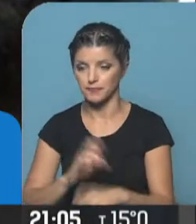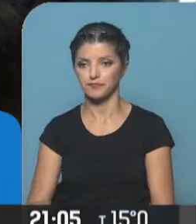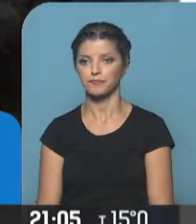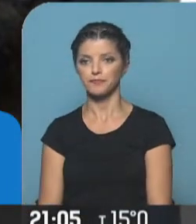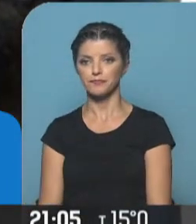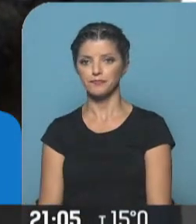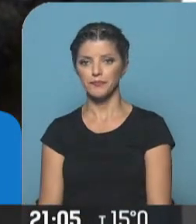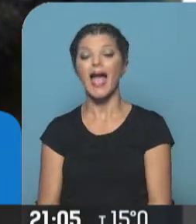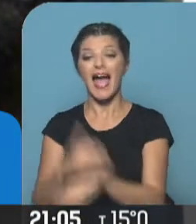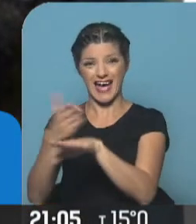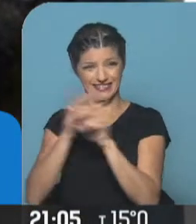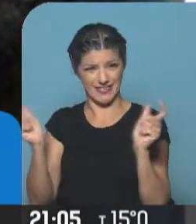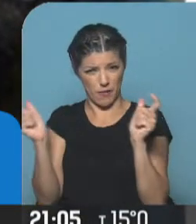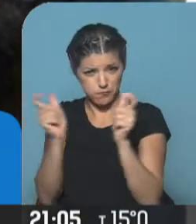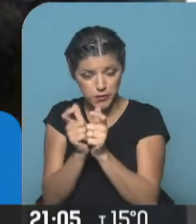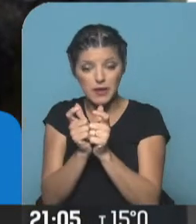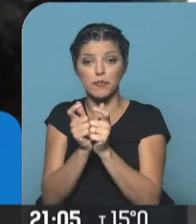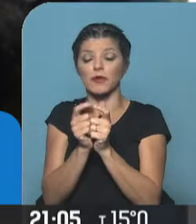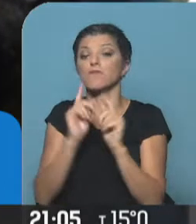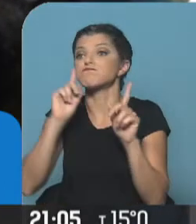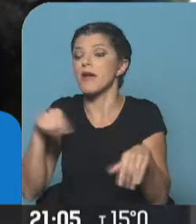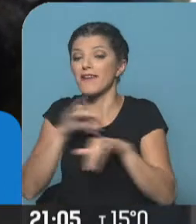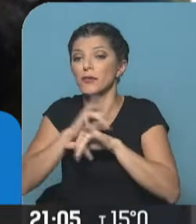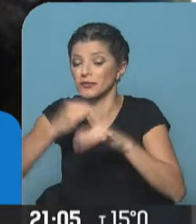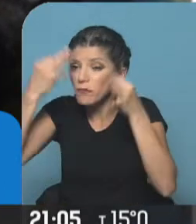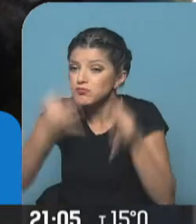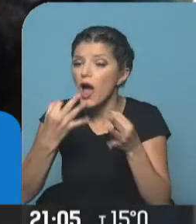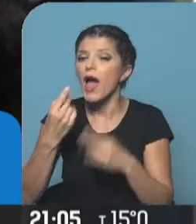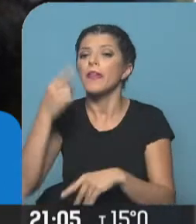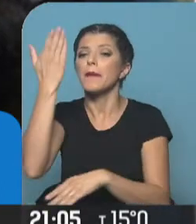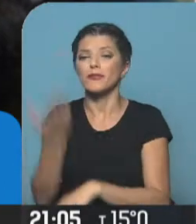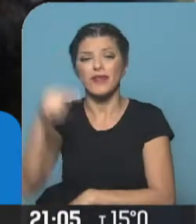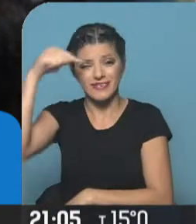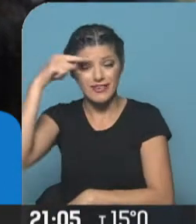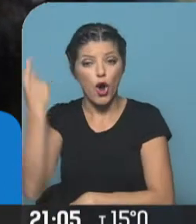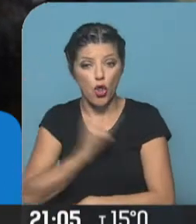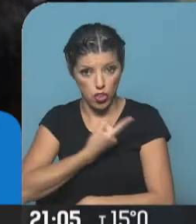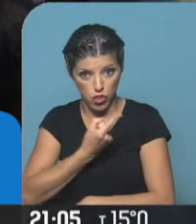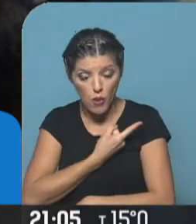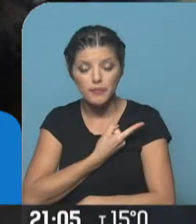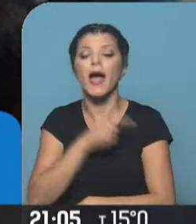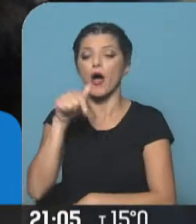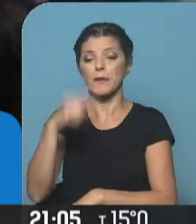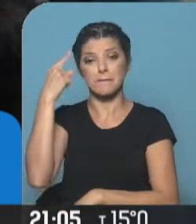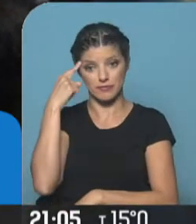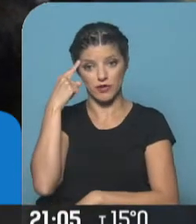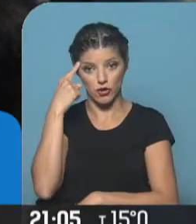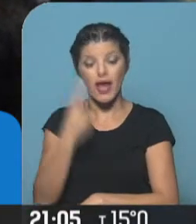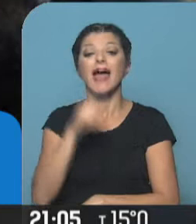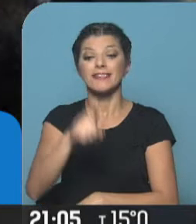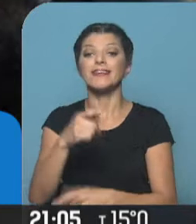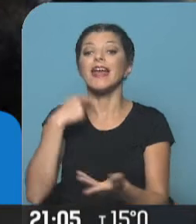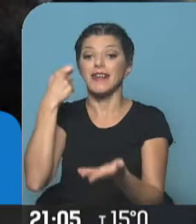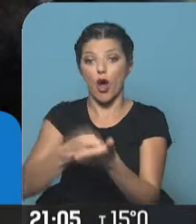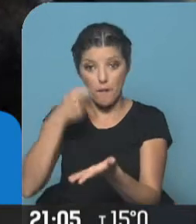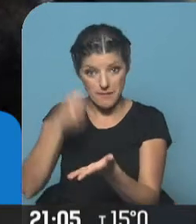Previo a este encuentro y ante la falta de información fehaciente sobre el paradero del joven, decidieron elevar a 2 millones de pesos la